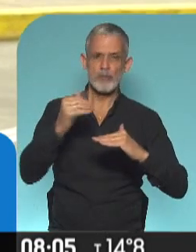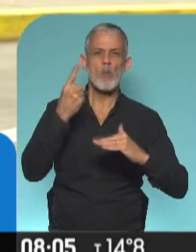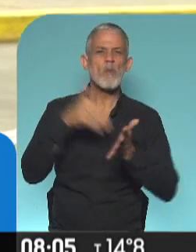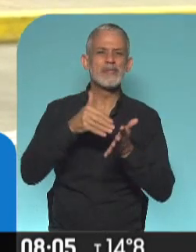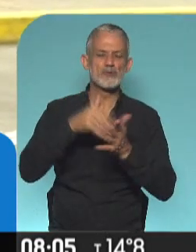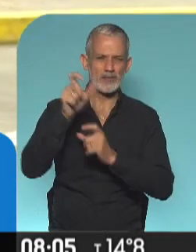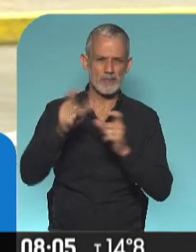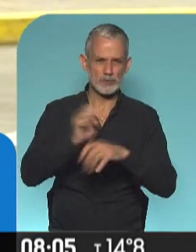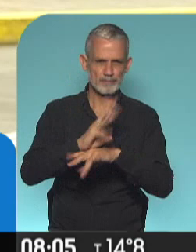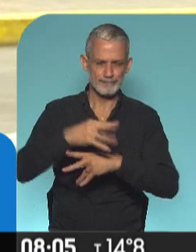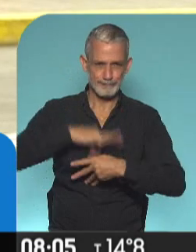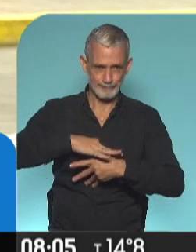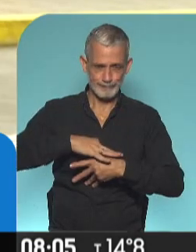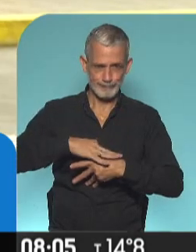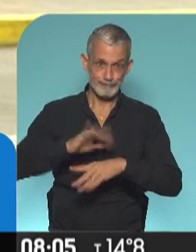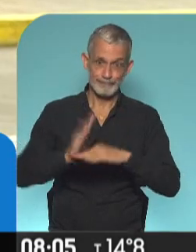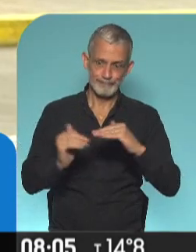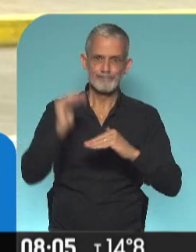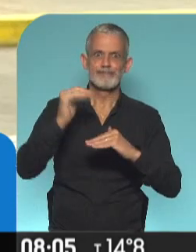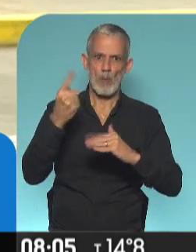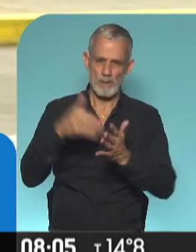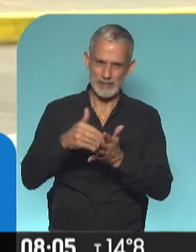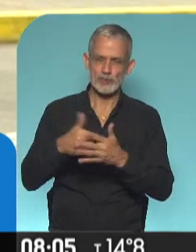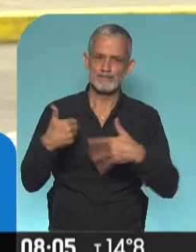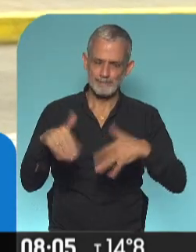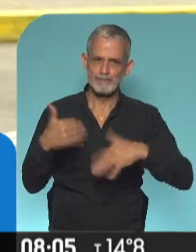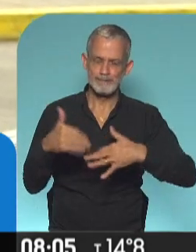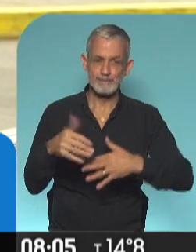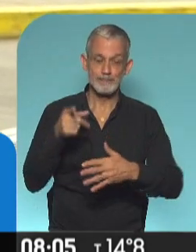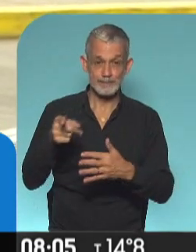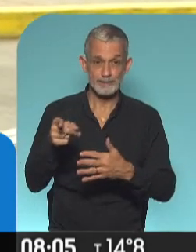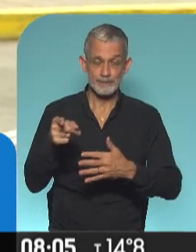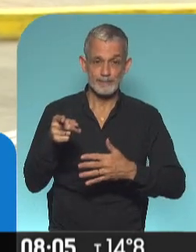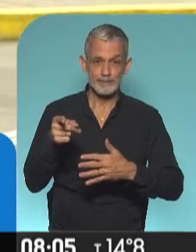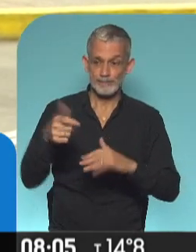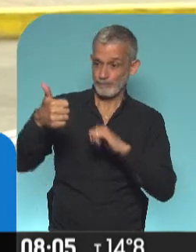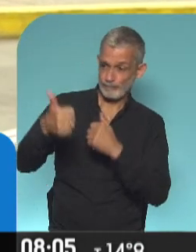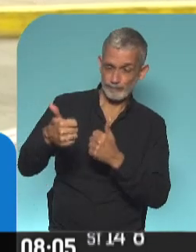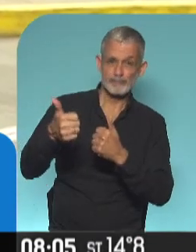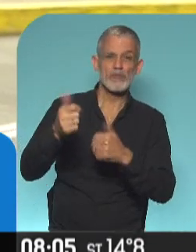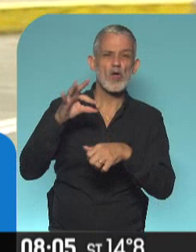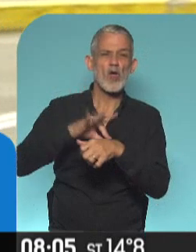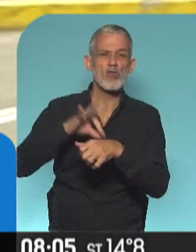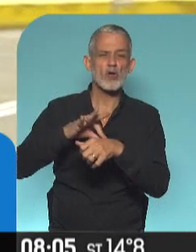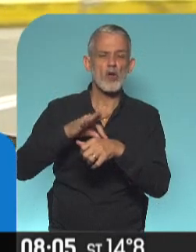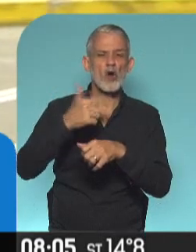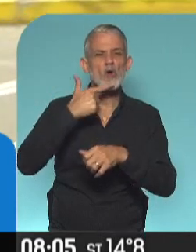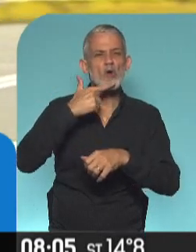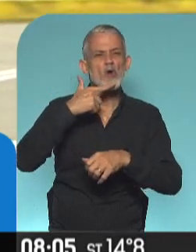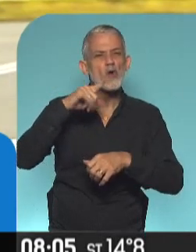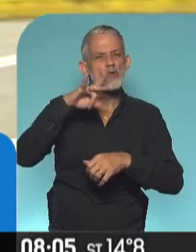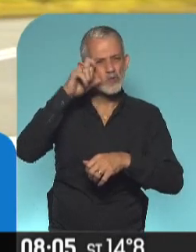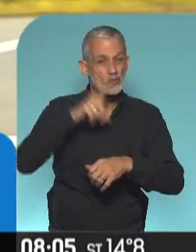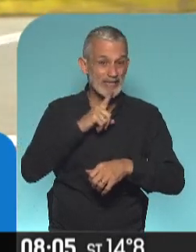de infectados con COVID-19 y ha tenido la gentileza de recibirnos el doctor Omar Sued,